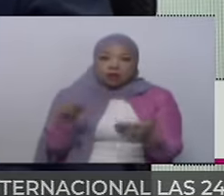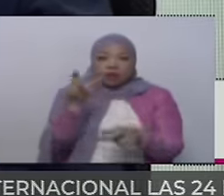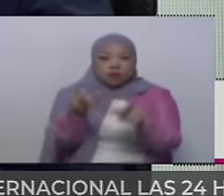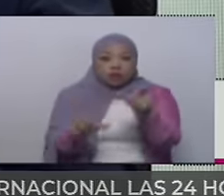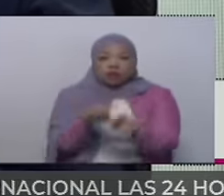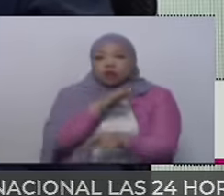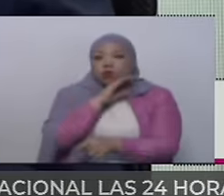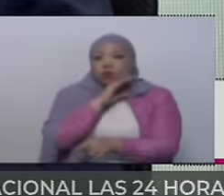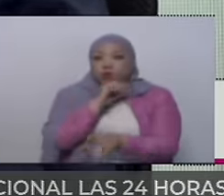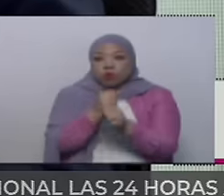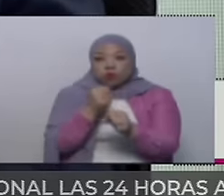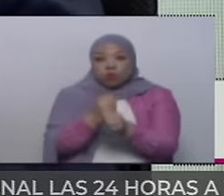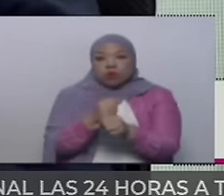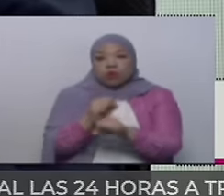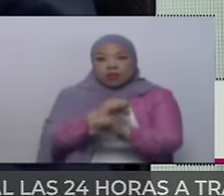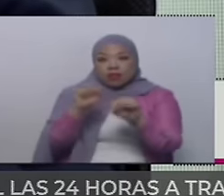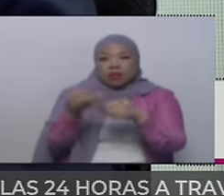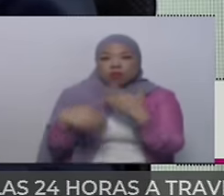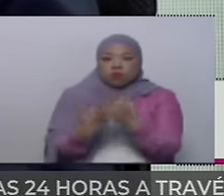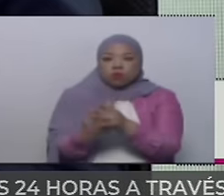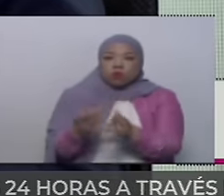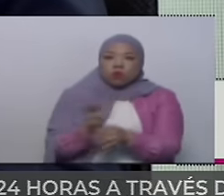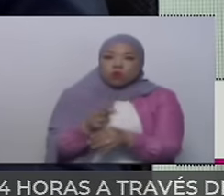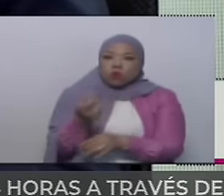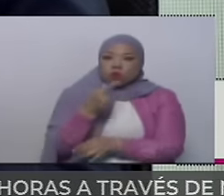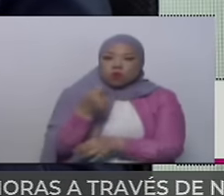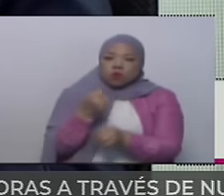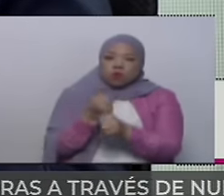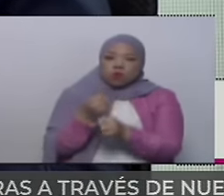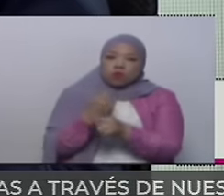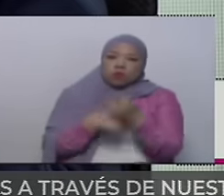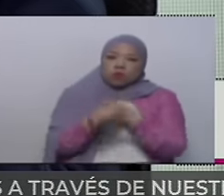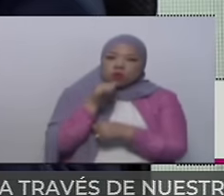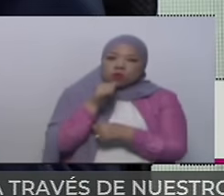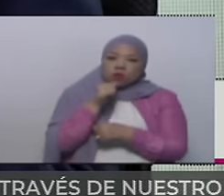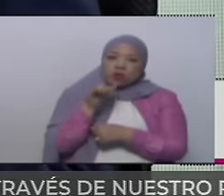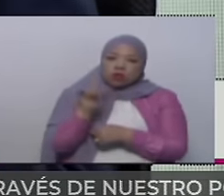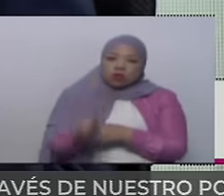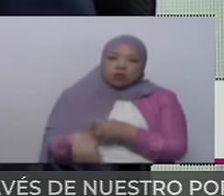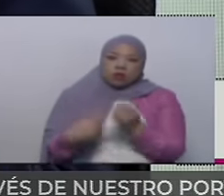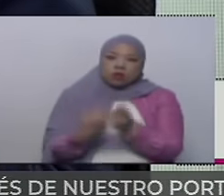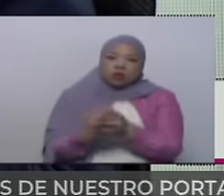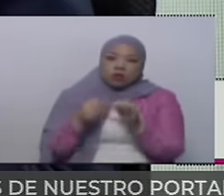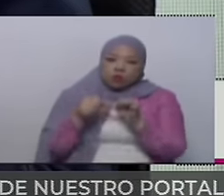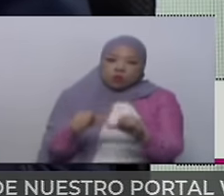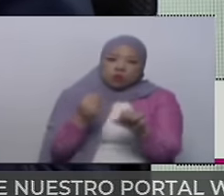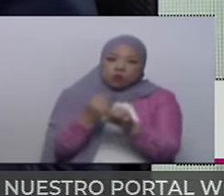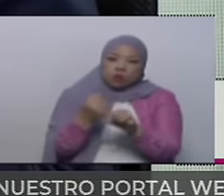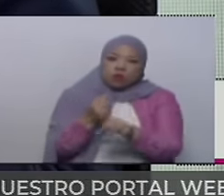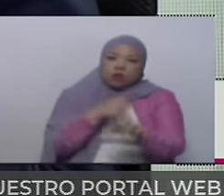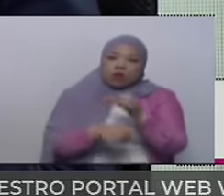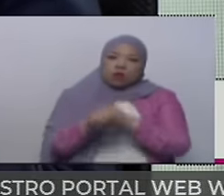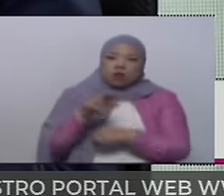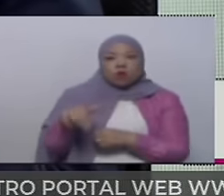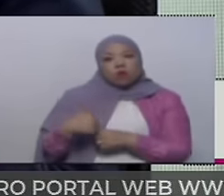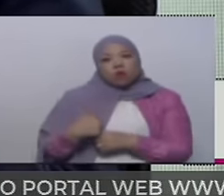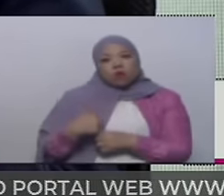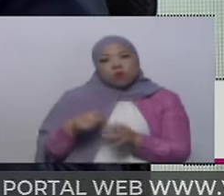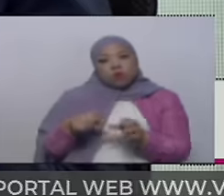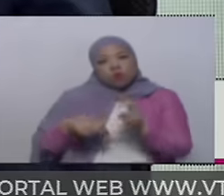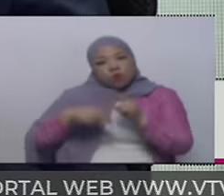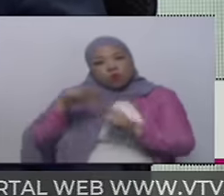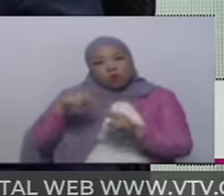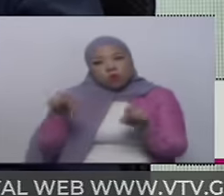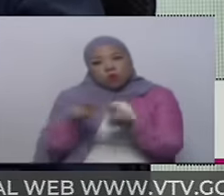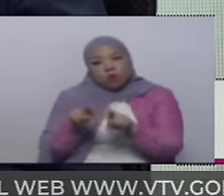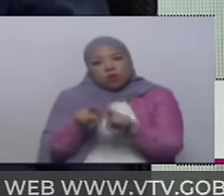que el diagnóstico sea temprano, pero también el tratamiento quimioterapéutico y además el seguimiento del caso. Como si quisiéramos construir un